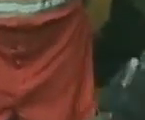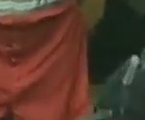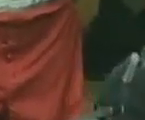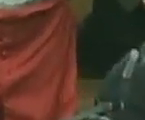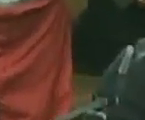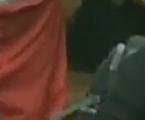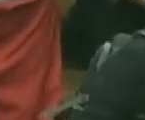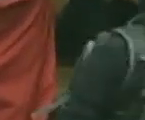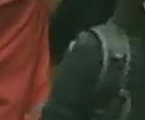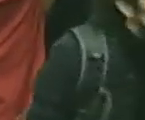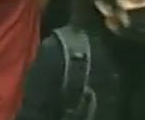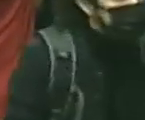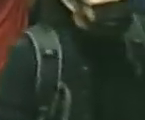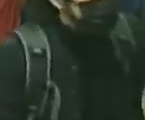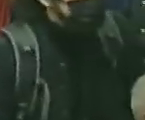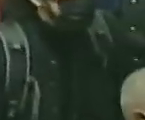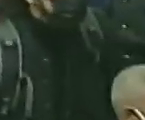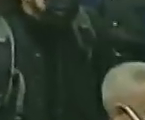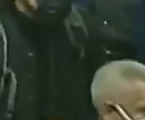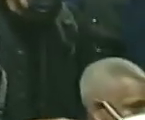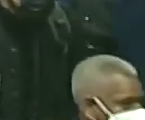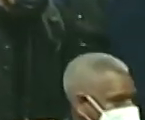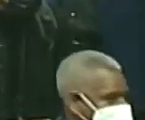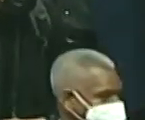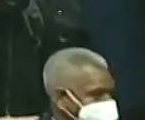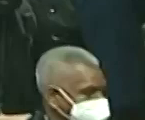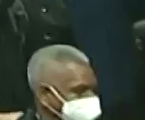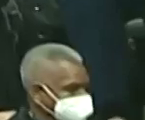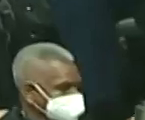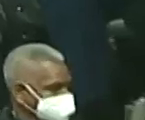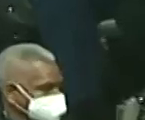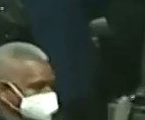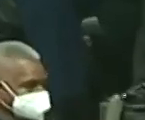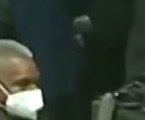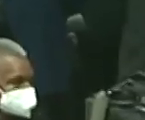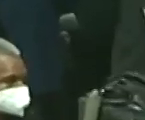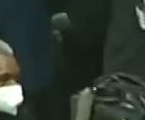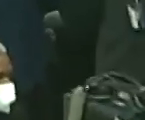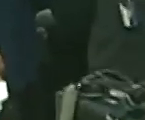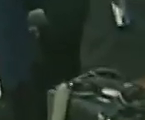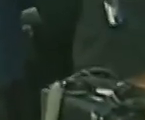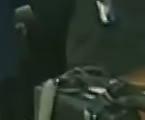unida con lazos, unida con lazos,